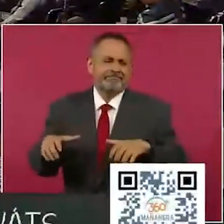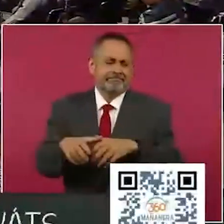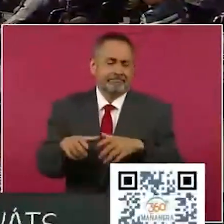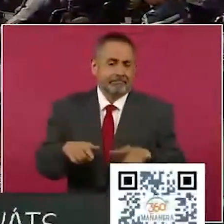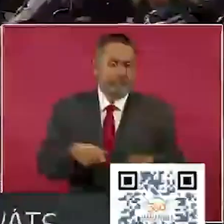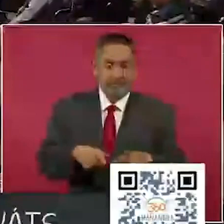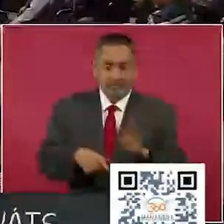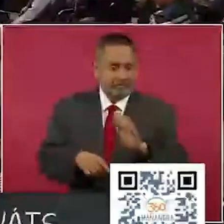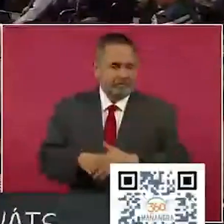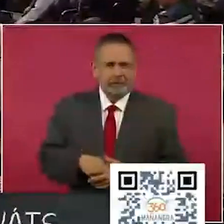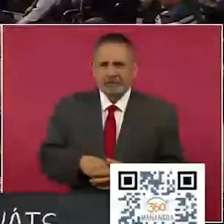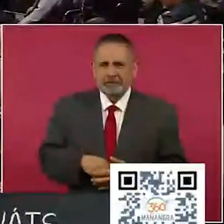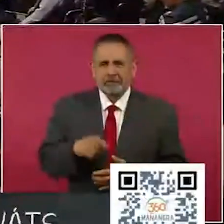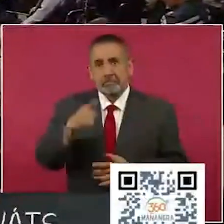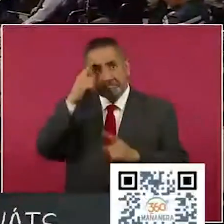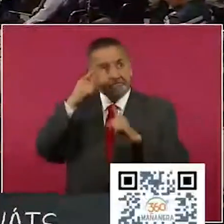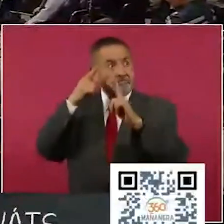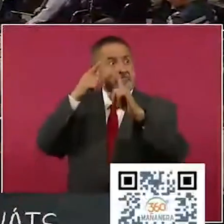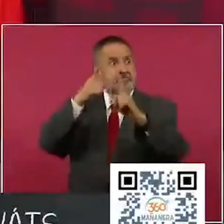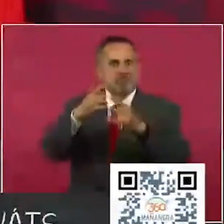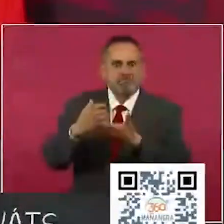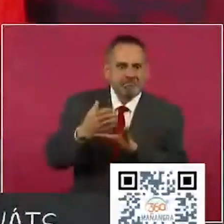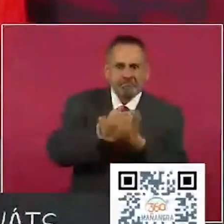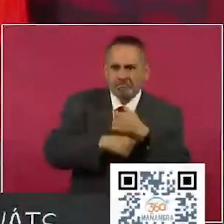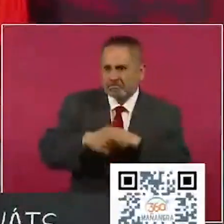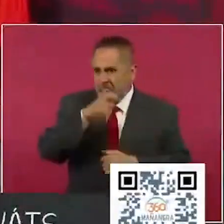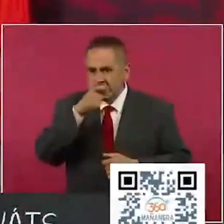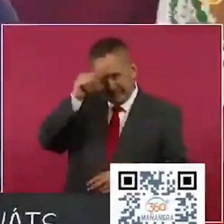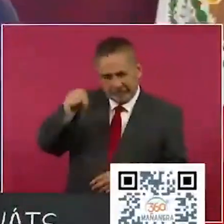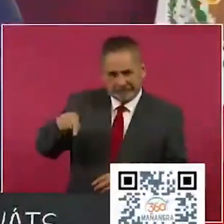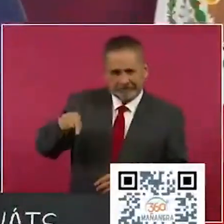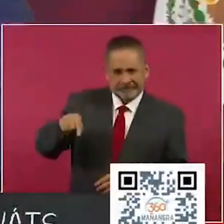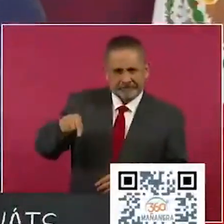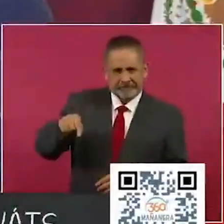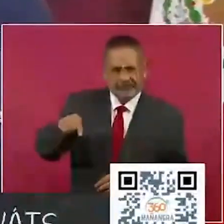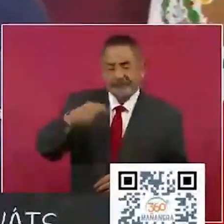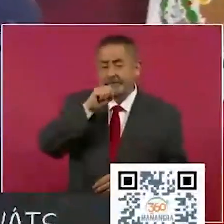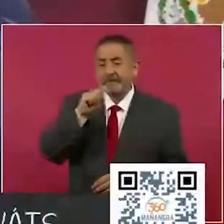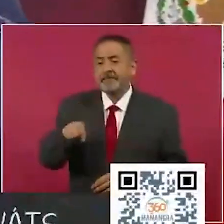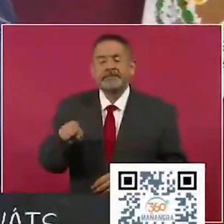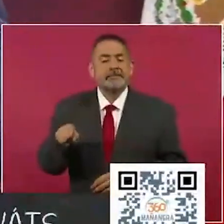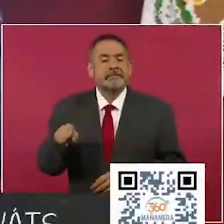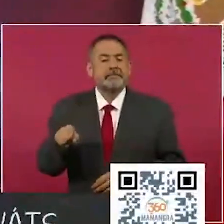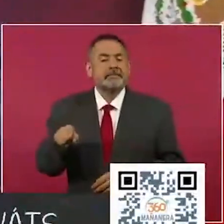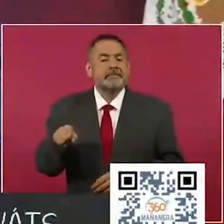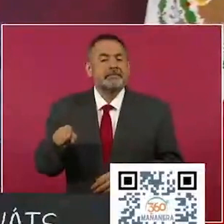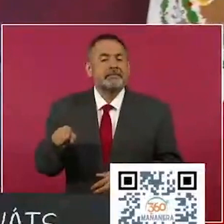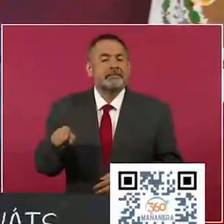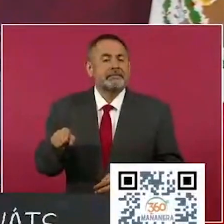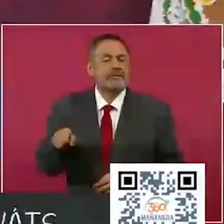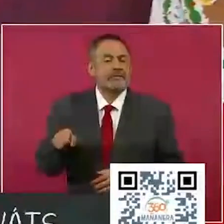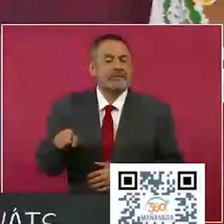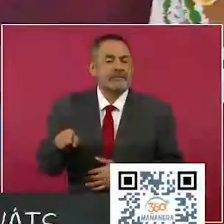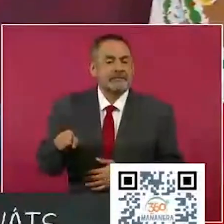Ese no tenía como propósito hacer dinero. Y además,